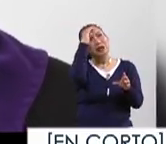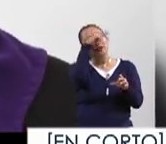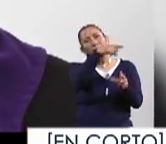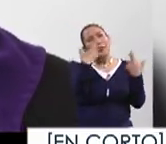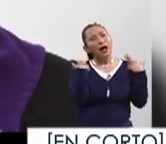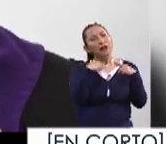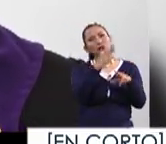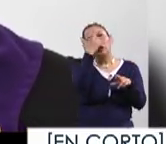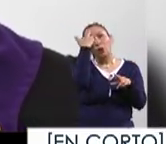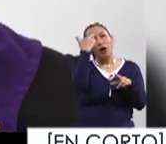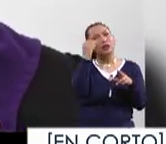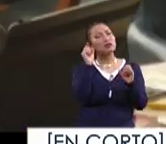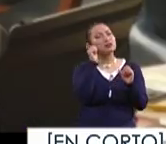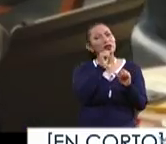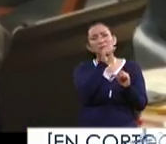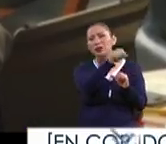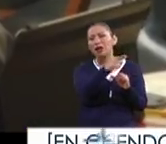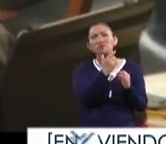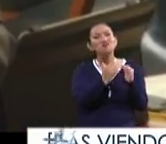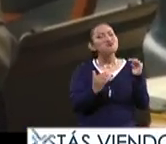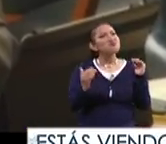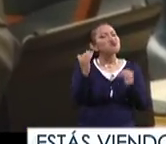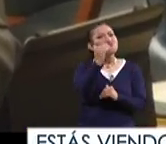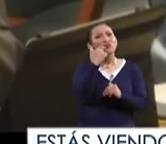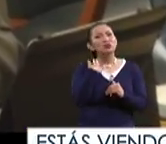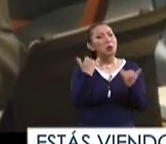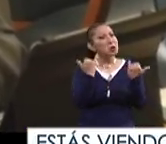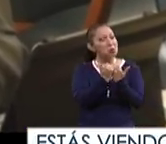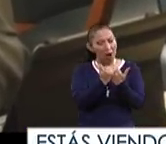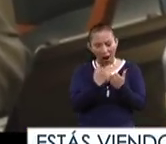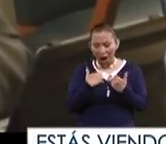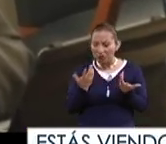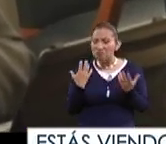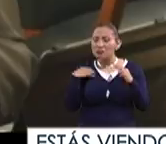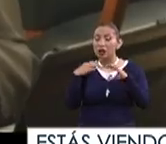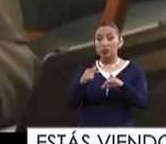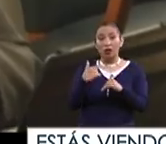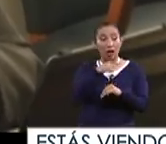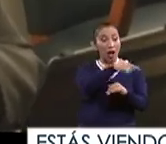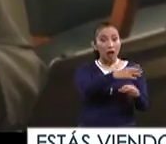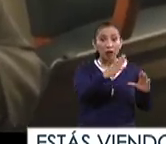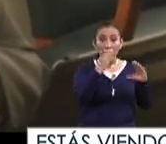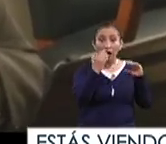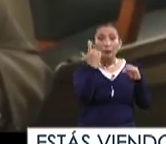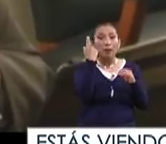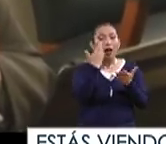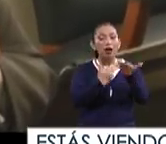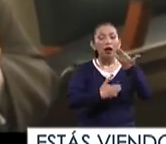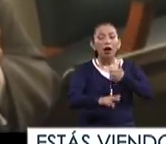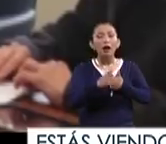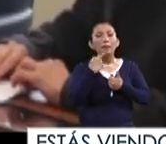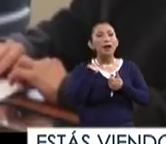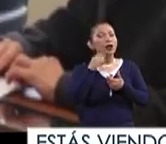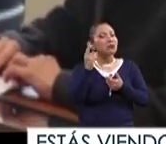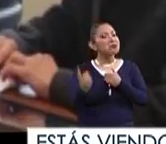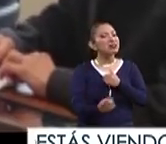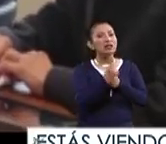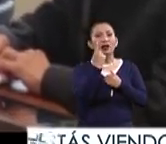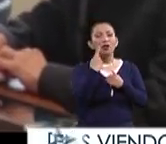siempre, en el gran profesor que fue. Nos enseñó a superarnos, pero me dejó